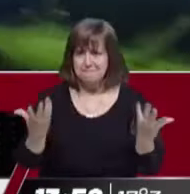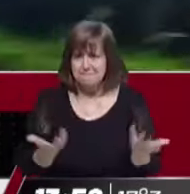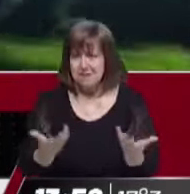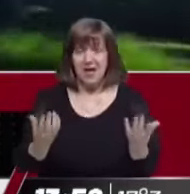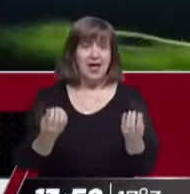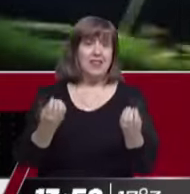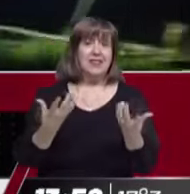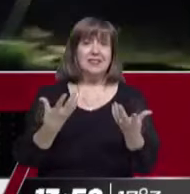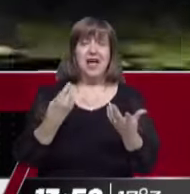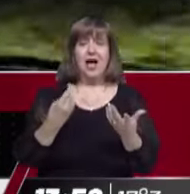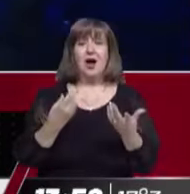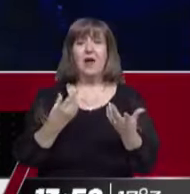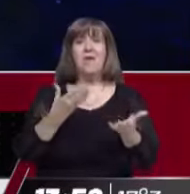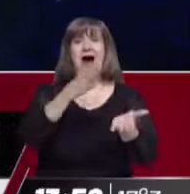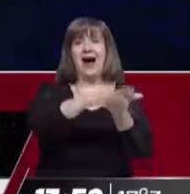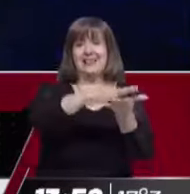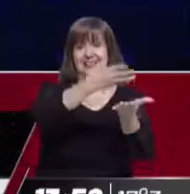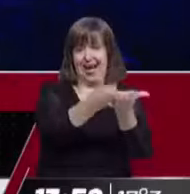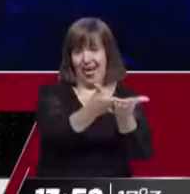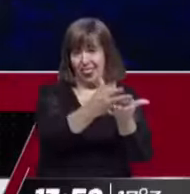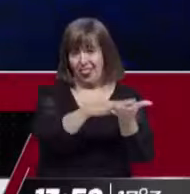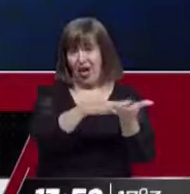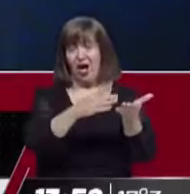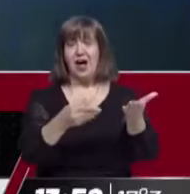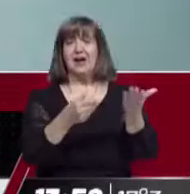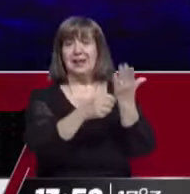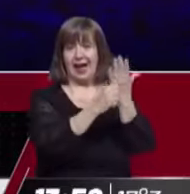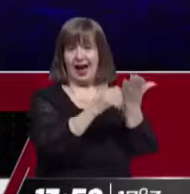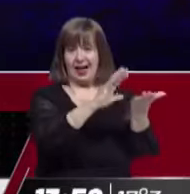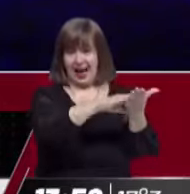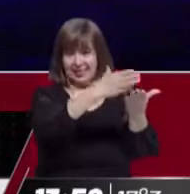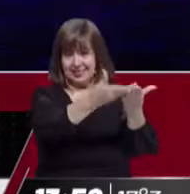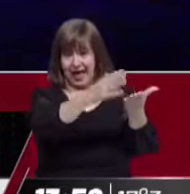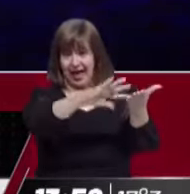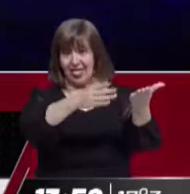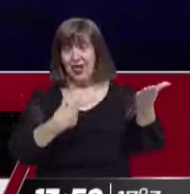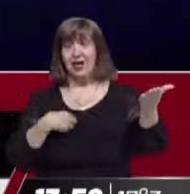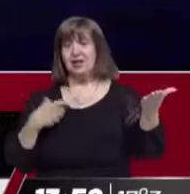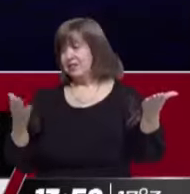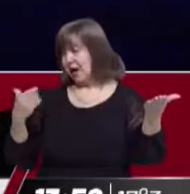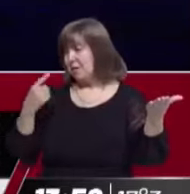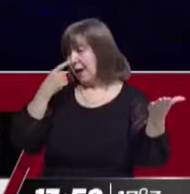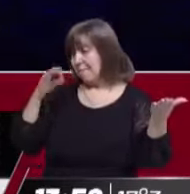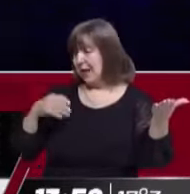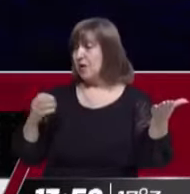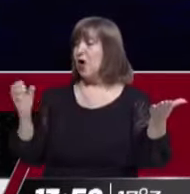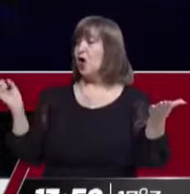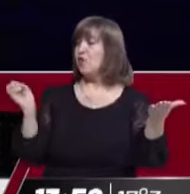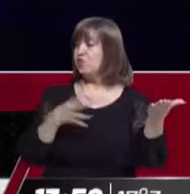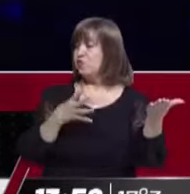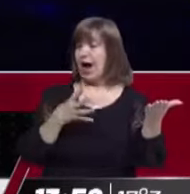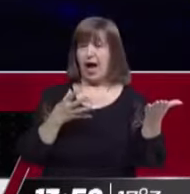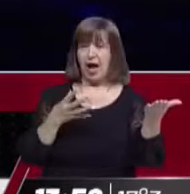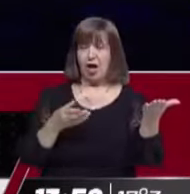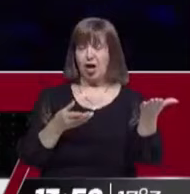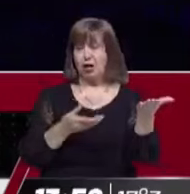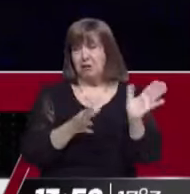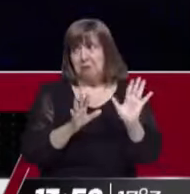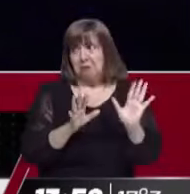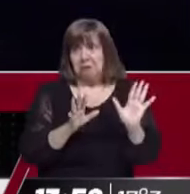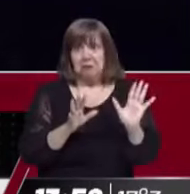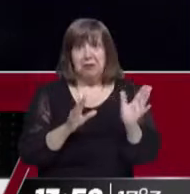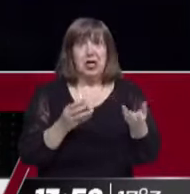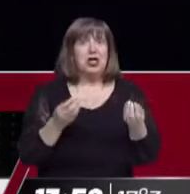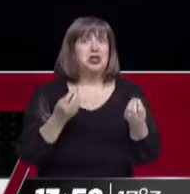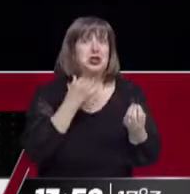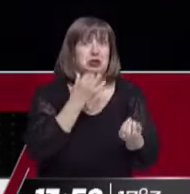tenerlo junto al asado, ¿no? Si se apaga el fuego o claro. si lo haces al palenque, Adrián, lo llamás claro. al choco y directamente... Me encantó tira